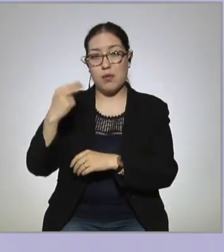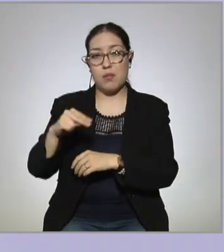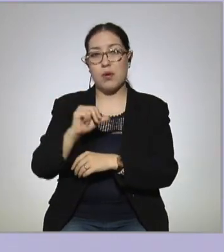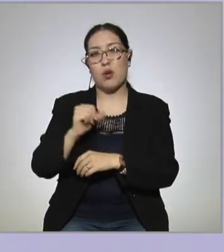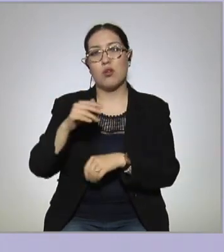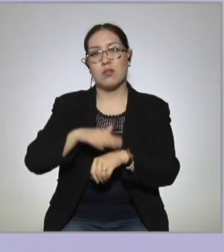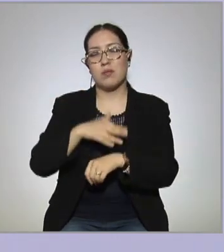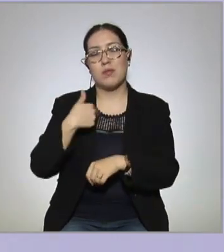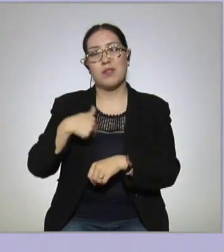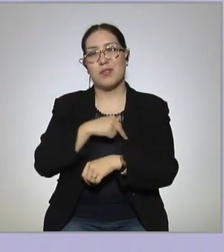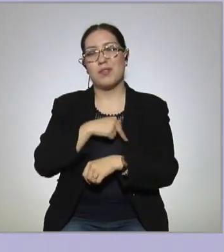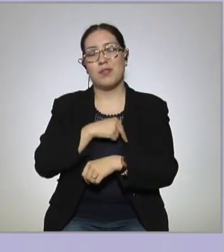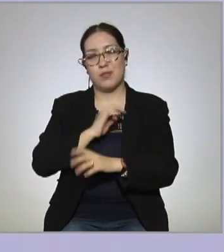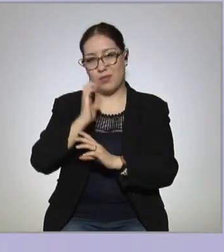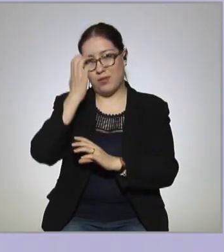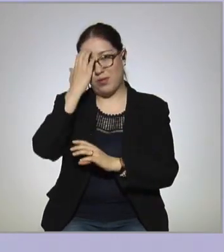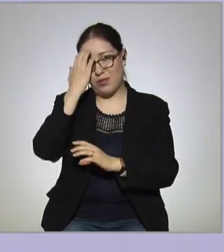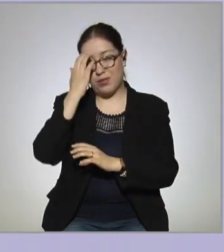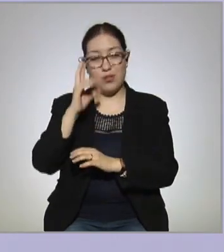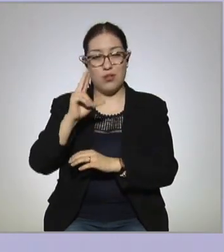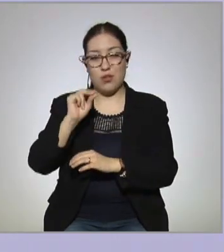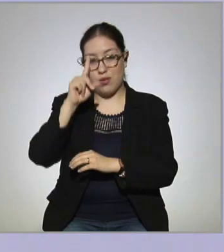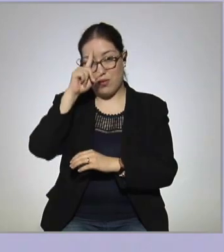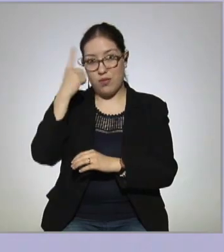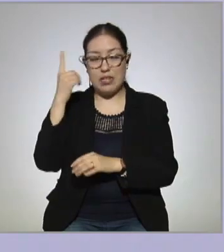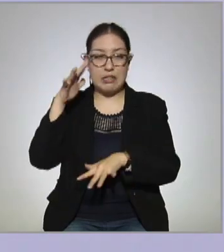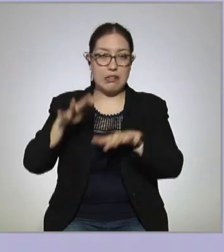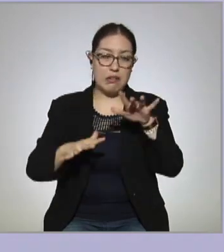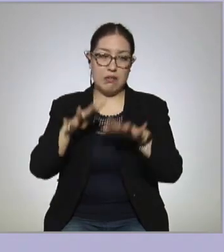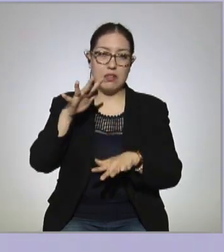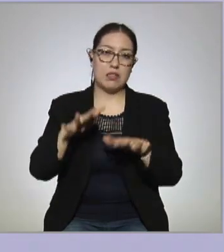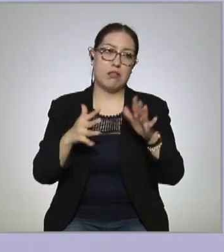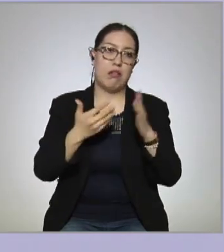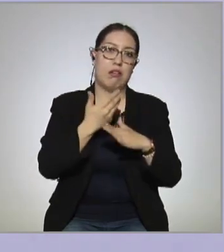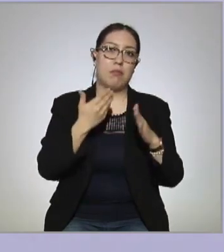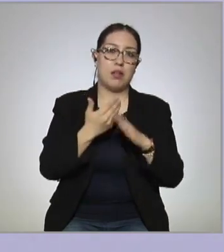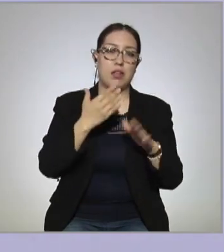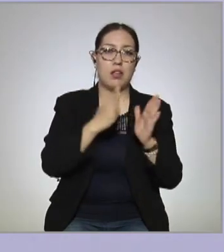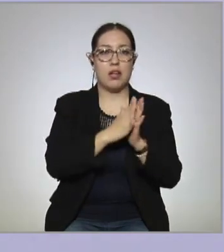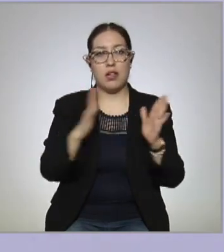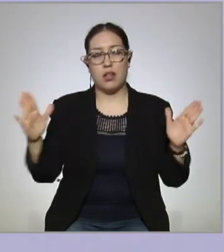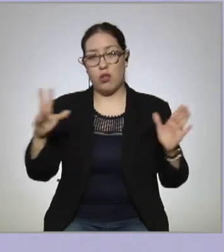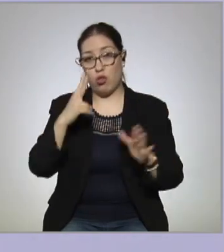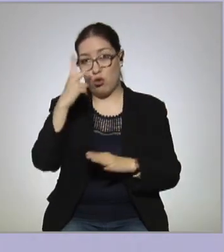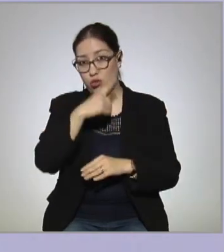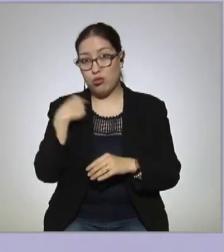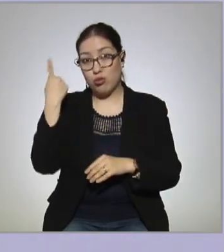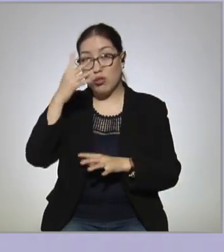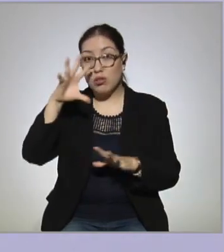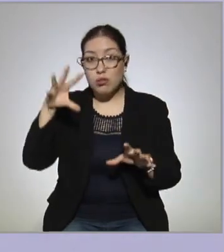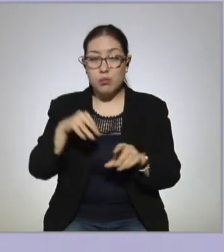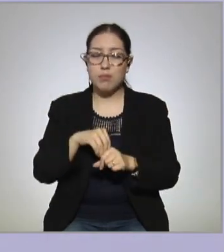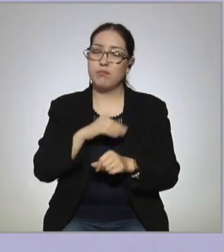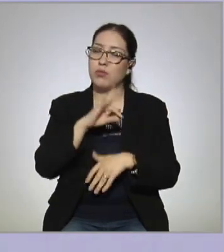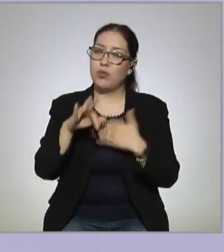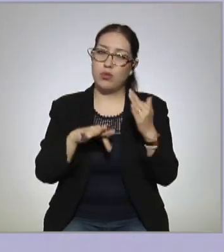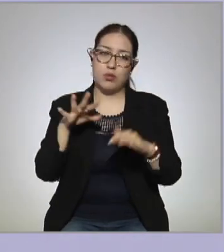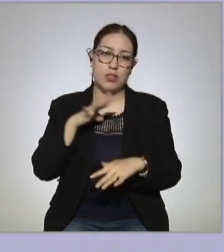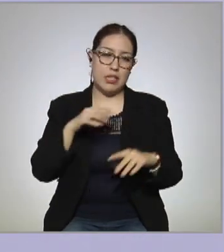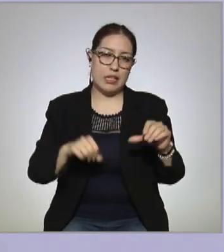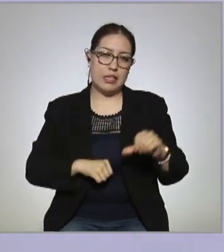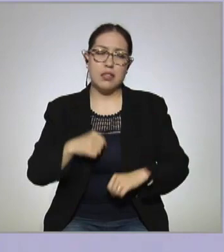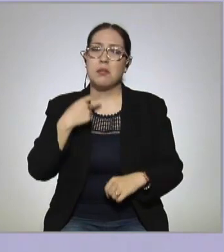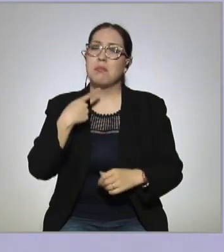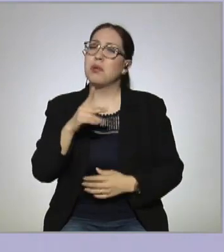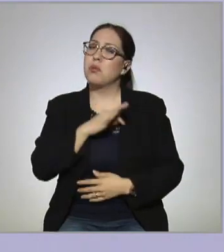Nosotros estamos perfectamente conscientes que no es muy fácil sentarse a veces en la mañana a ver un programa totalmente completo. Todos tenemos actividades que hacer,